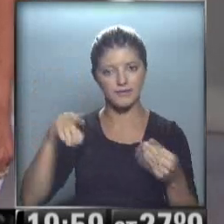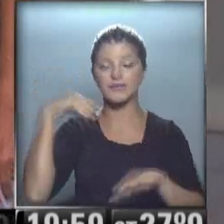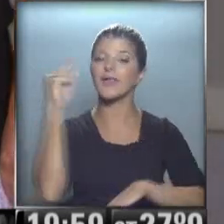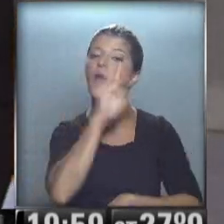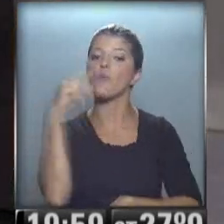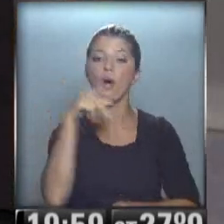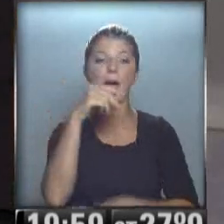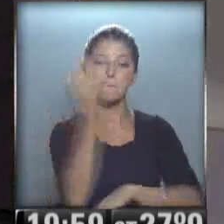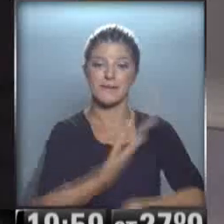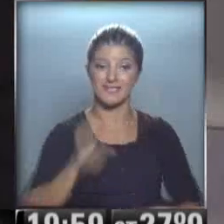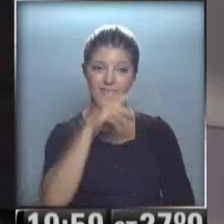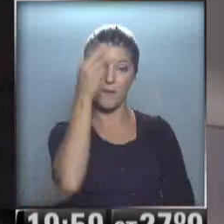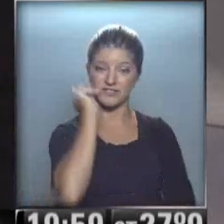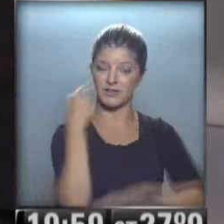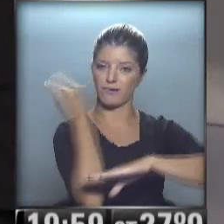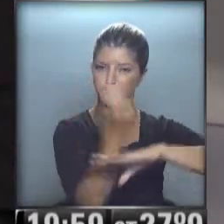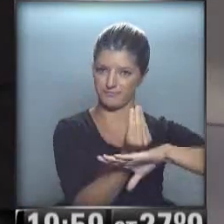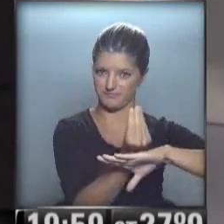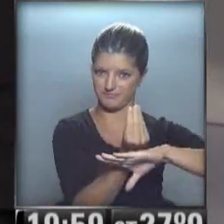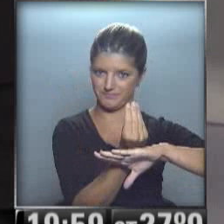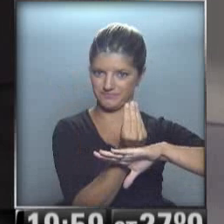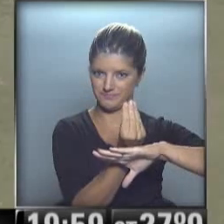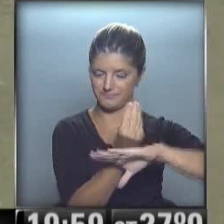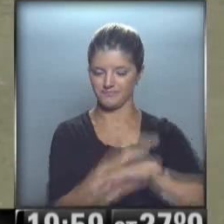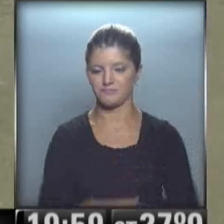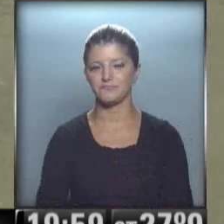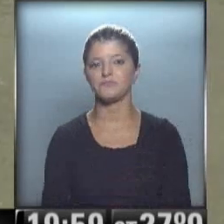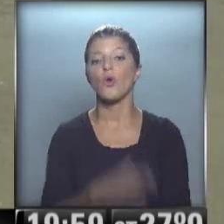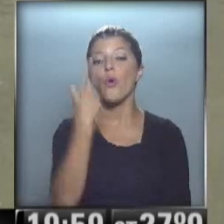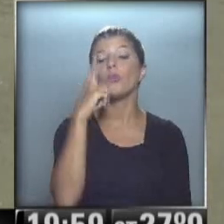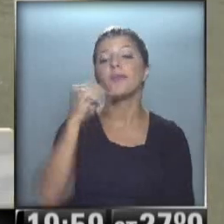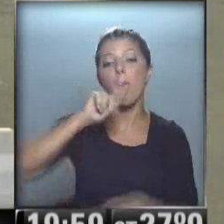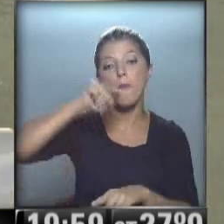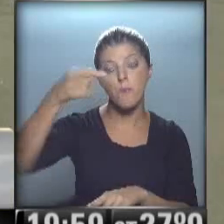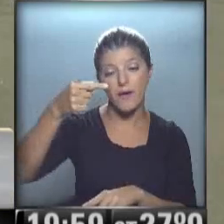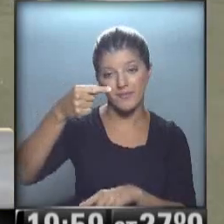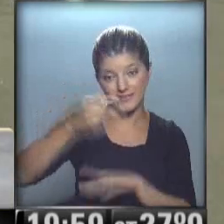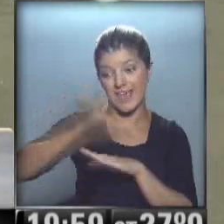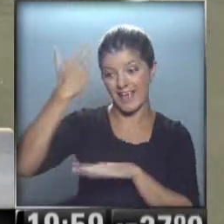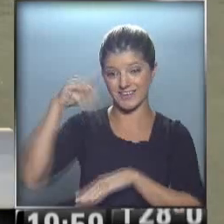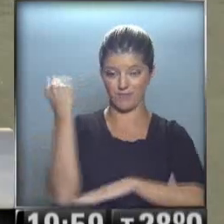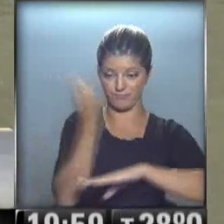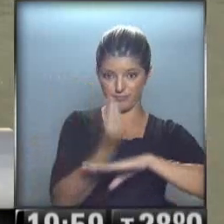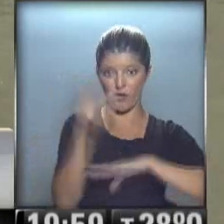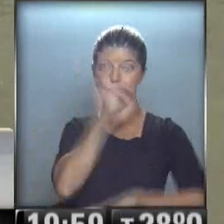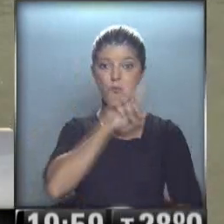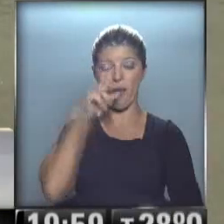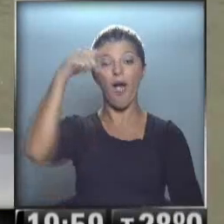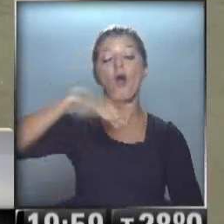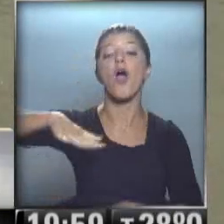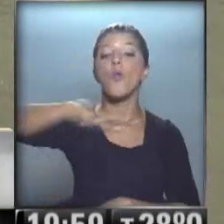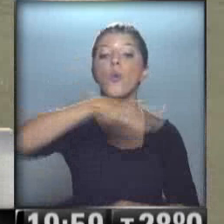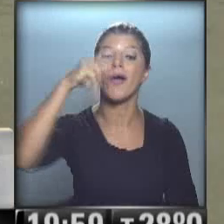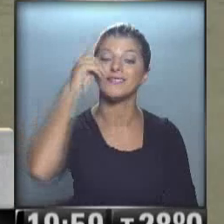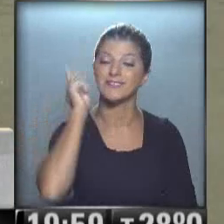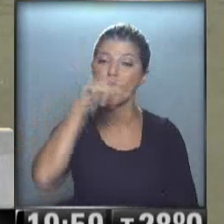Bachelet en Chile y el informe de nuestros enviados. Un día después de la asunción de Michelle Bachelet, Santiago de Chile se convirtió en el escenario